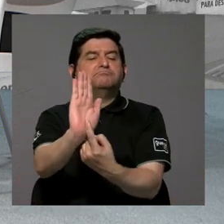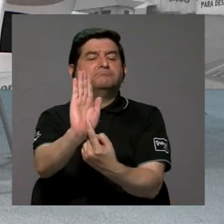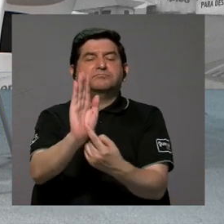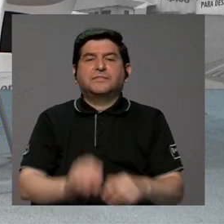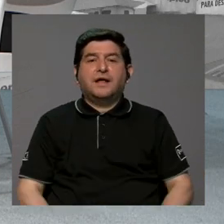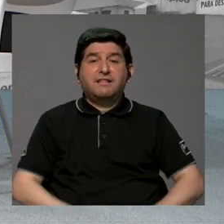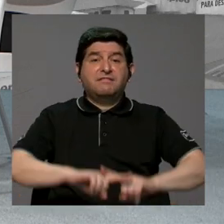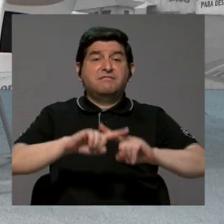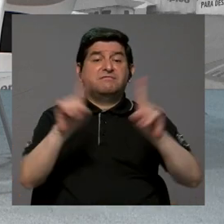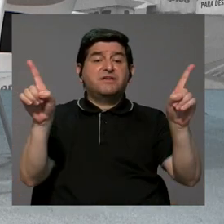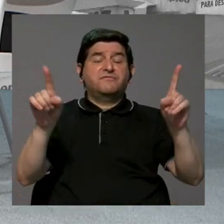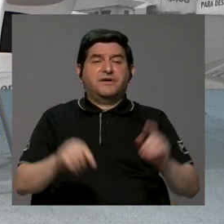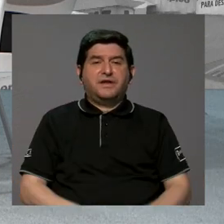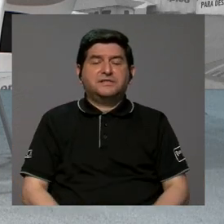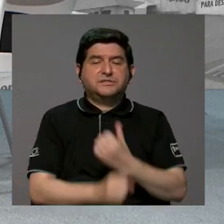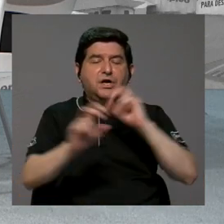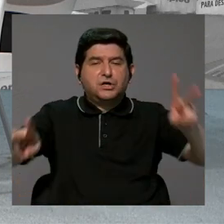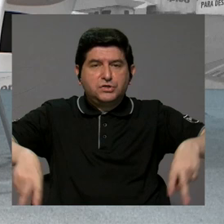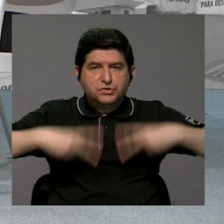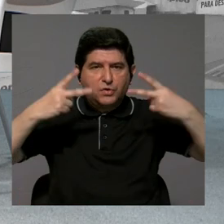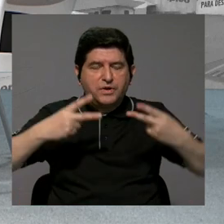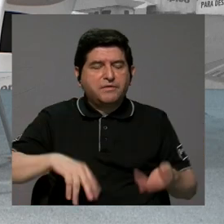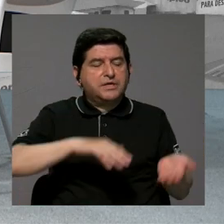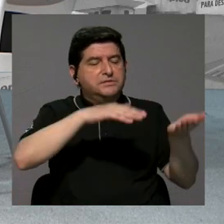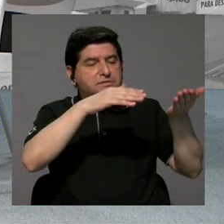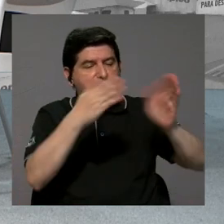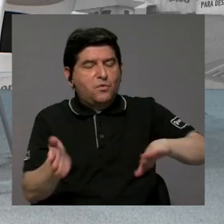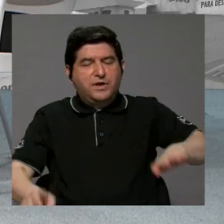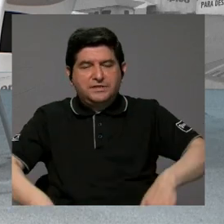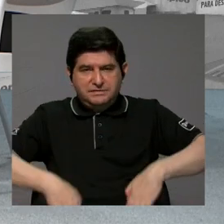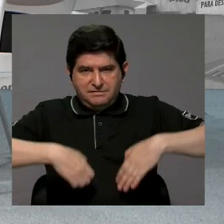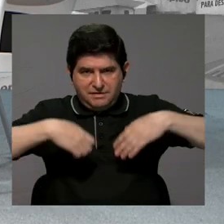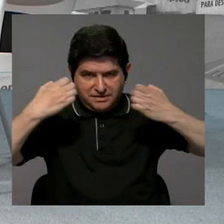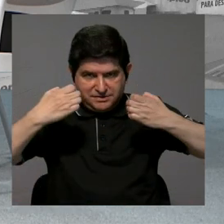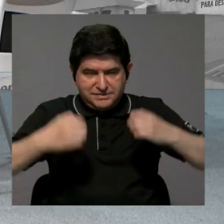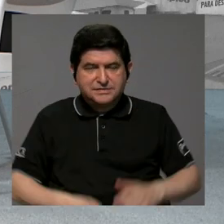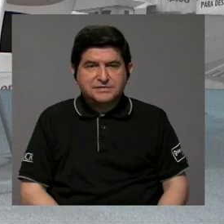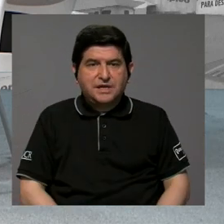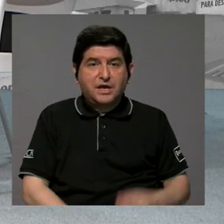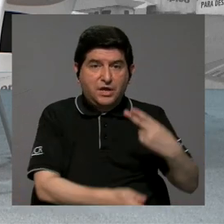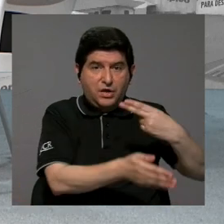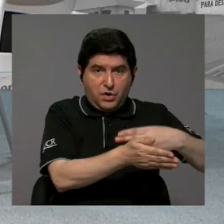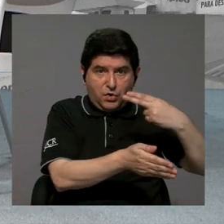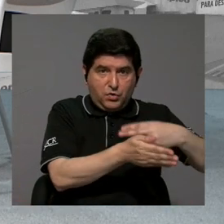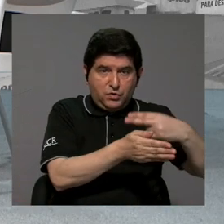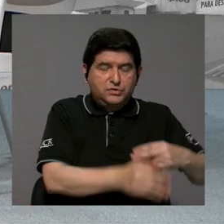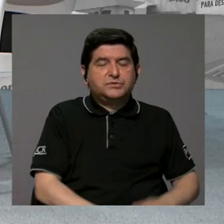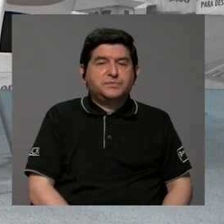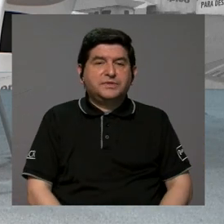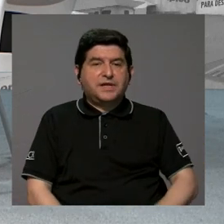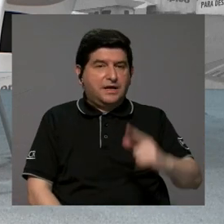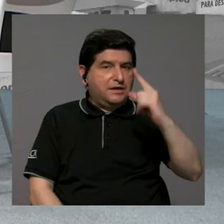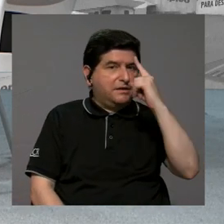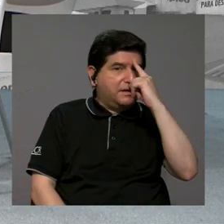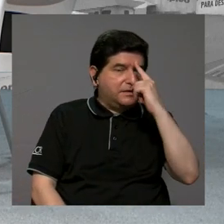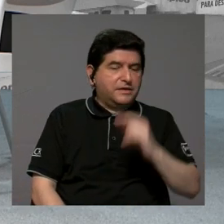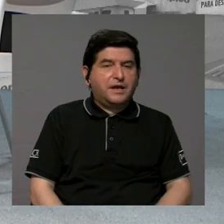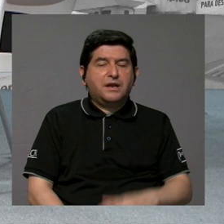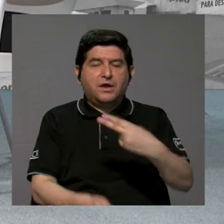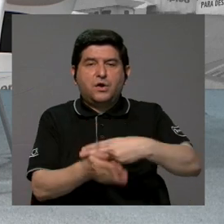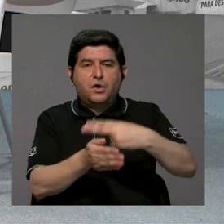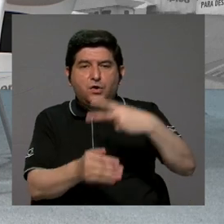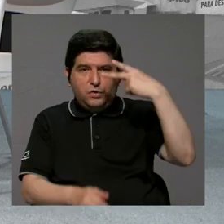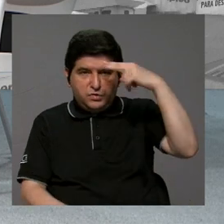mostrar la diferencia en sobrevida, en mortalidad que existe entre el Hospital Calderón,